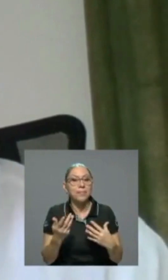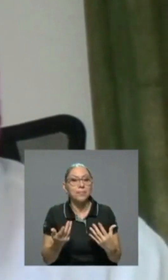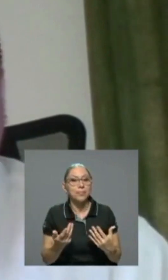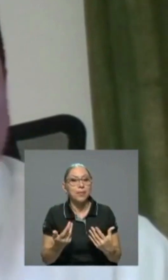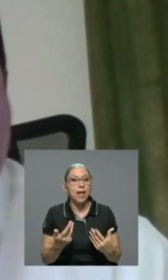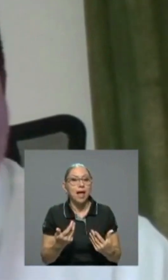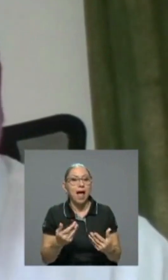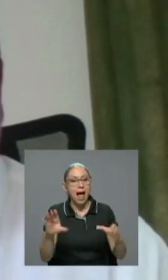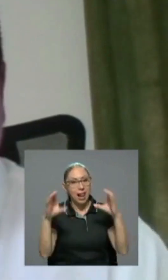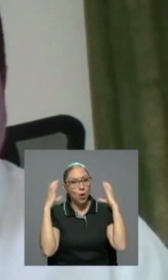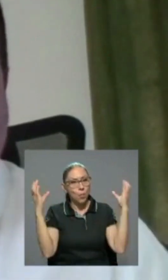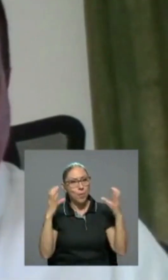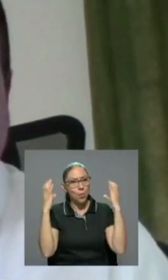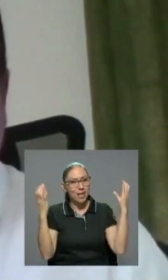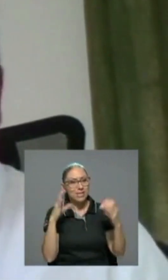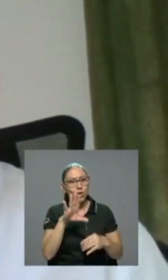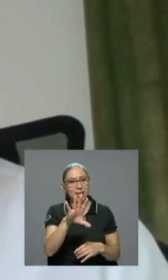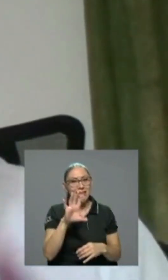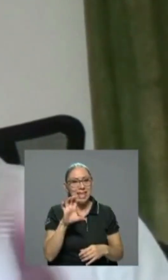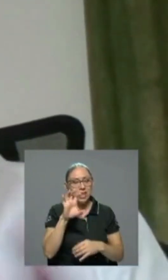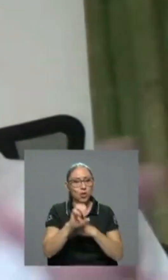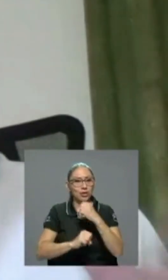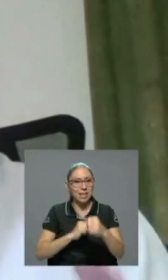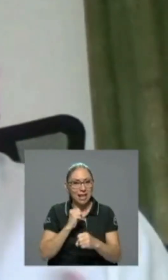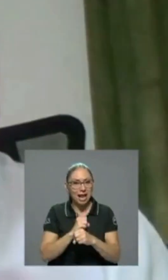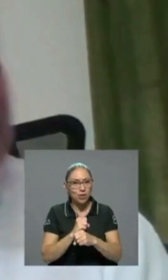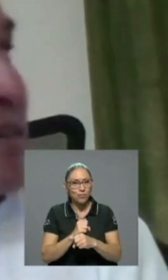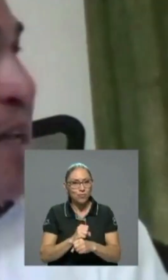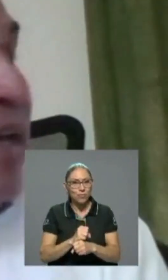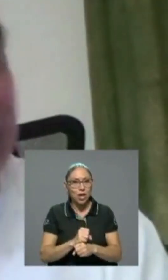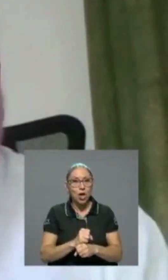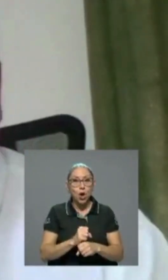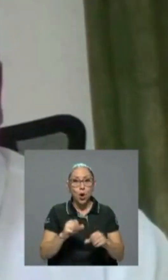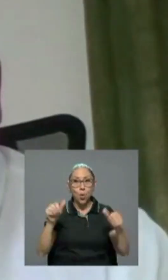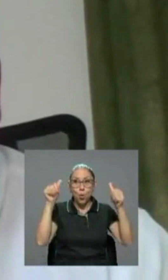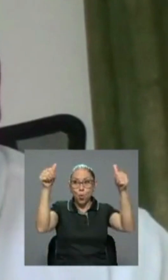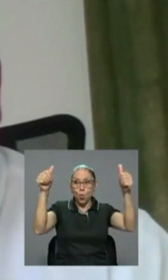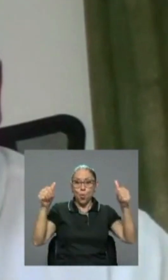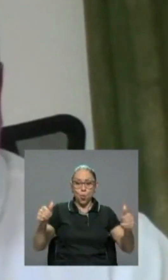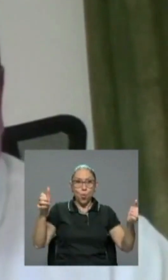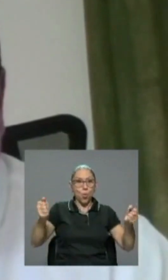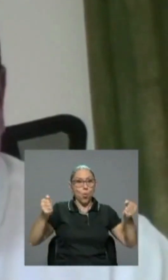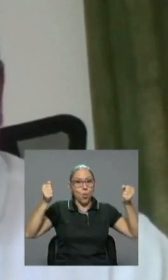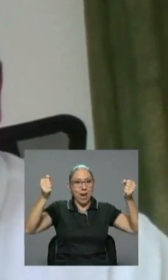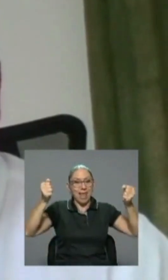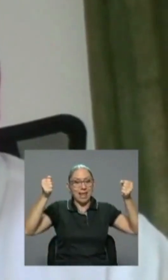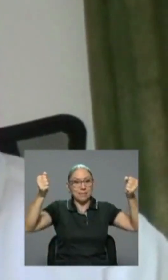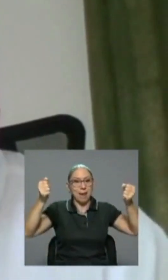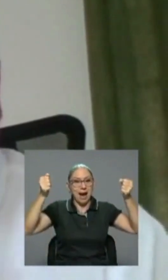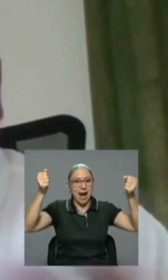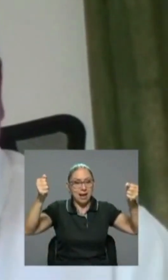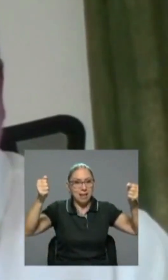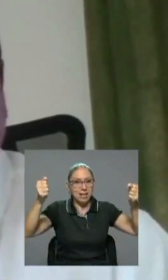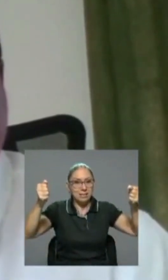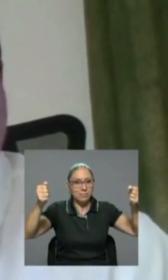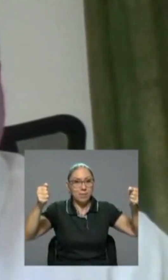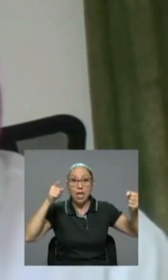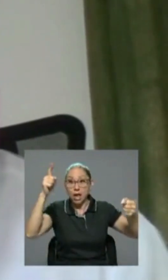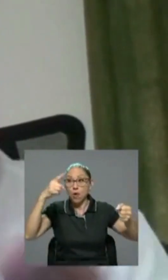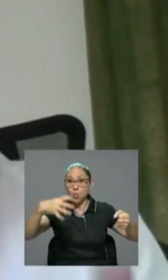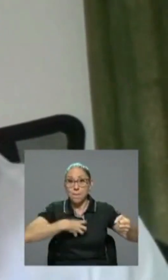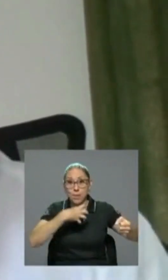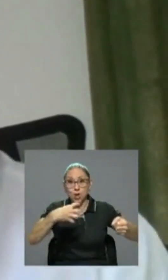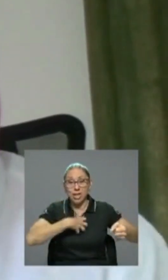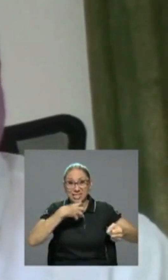a la conmemoración de este quinto centenario, y una de las pancartas que en una protesta que hicieron los